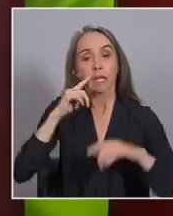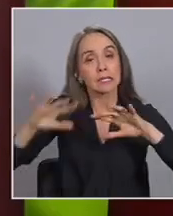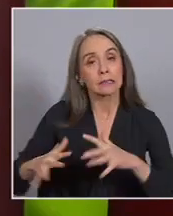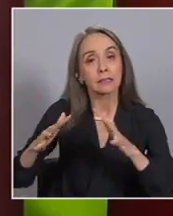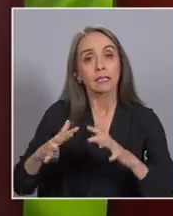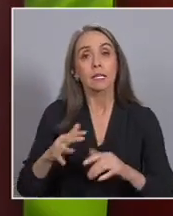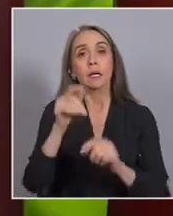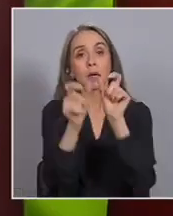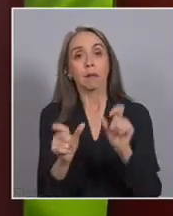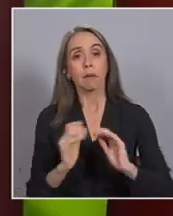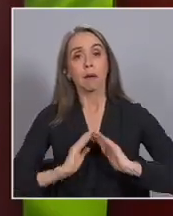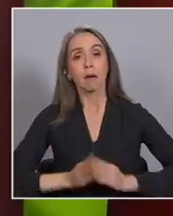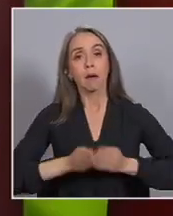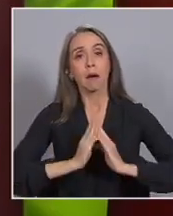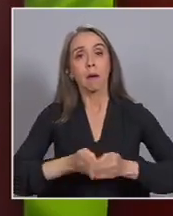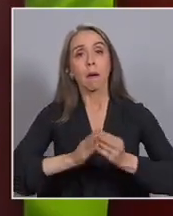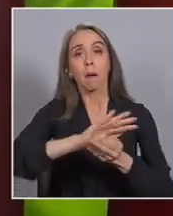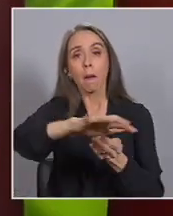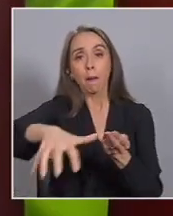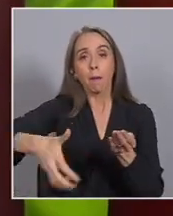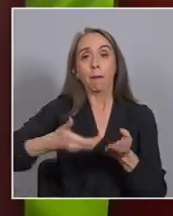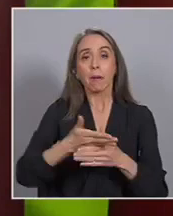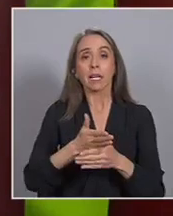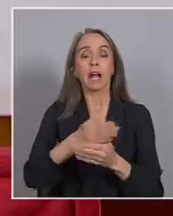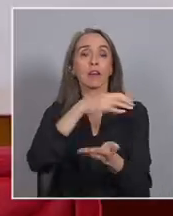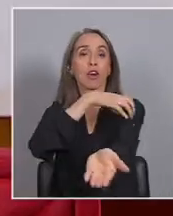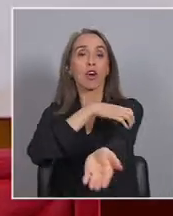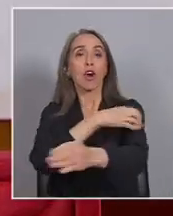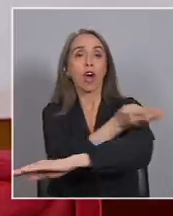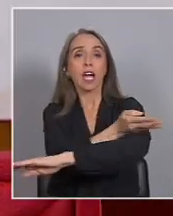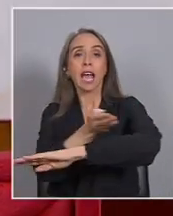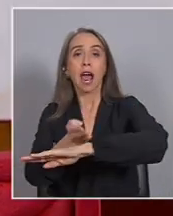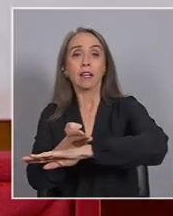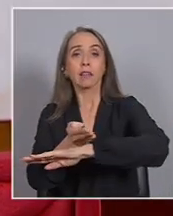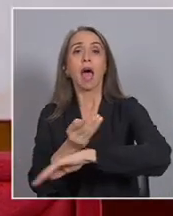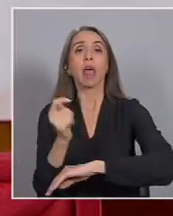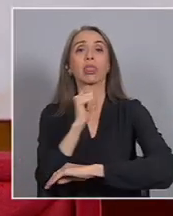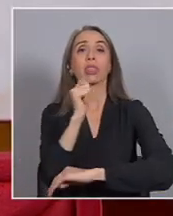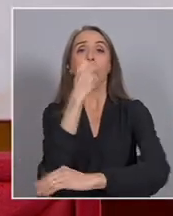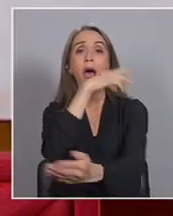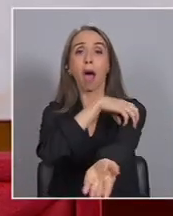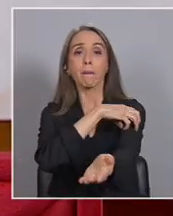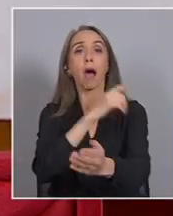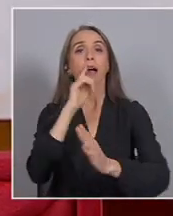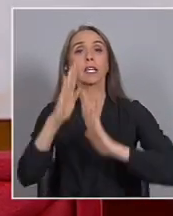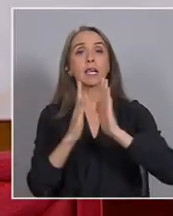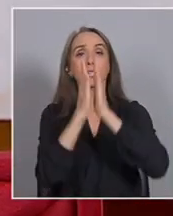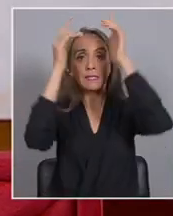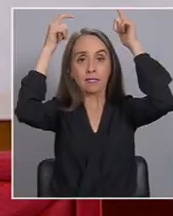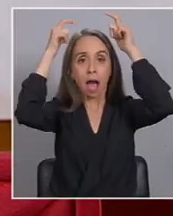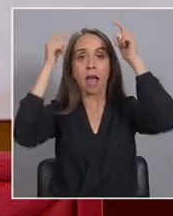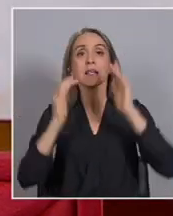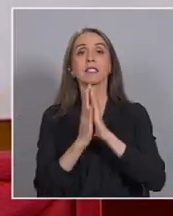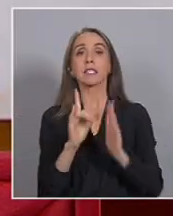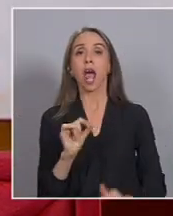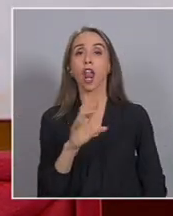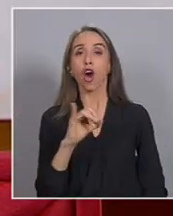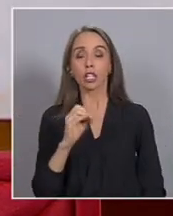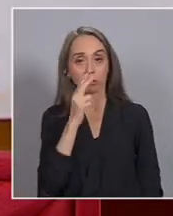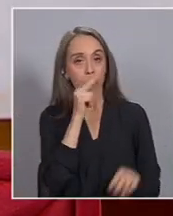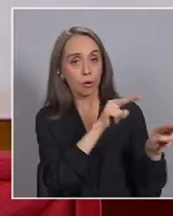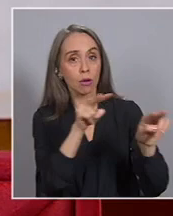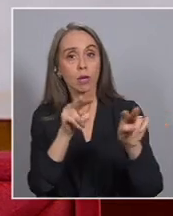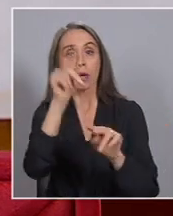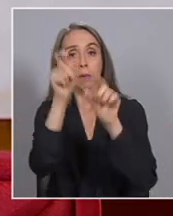sabia calma de un pescador de las caletas de Tarapacá protegido por San Lorenzo, la tradición larga de un